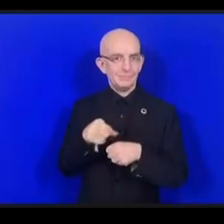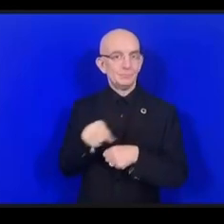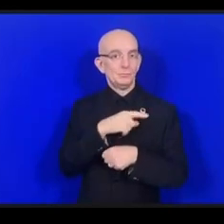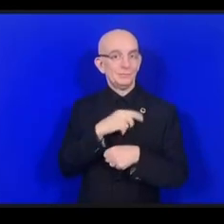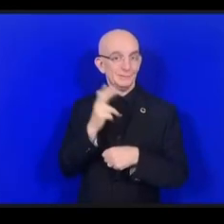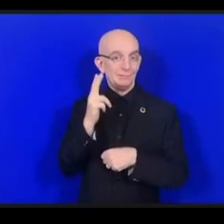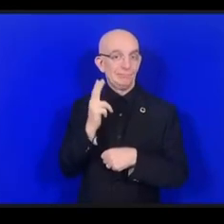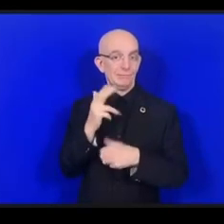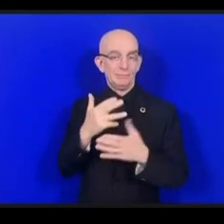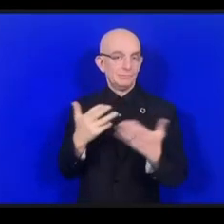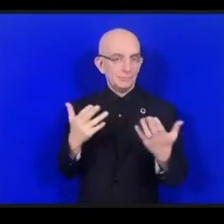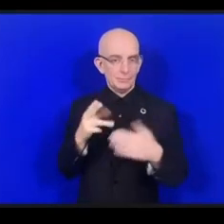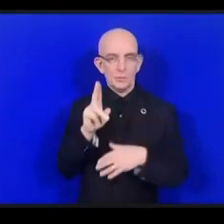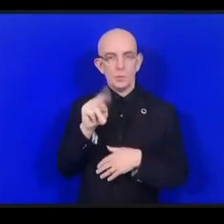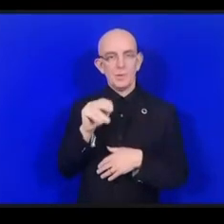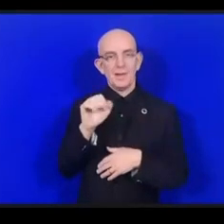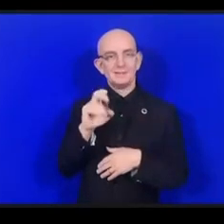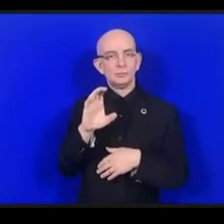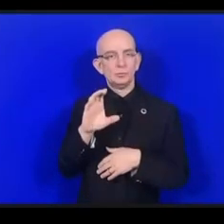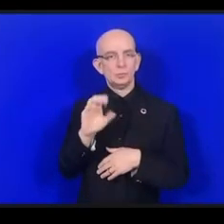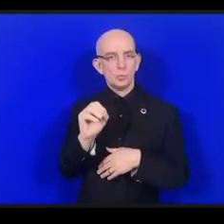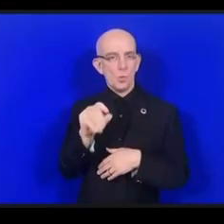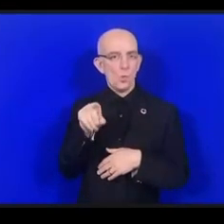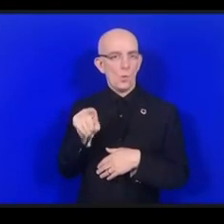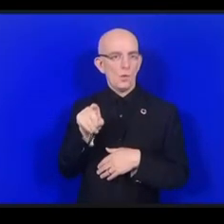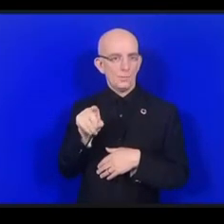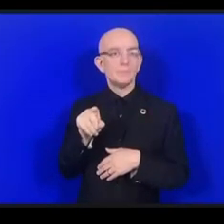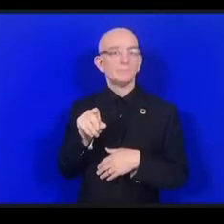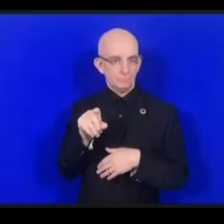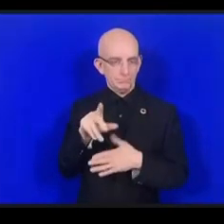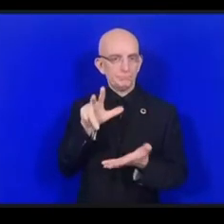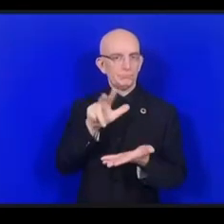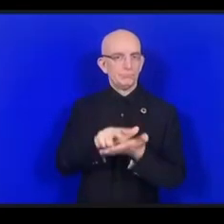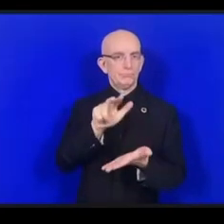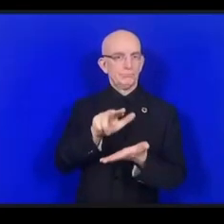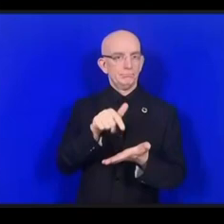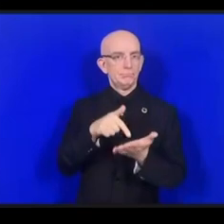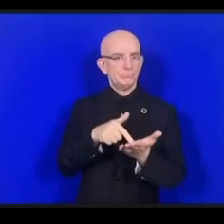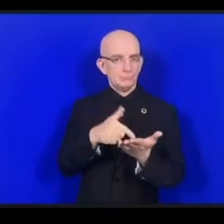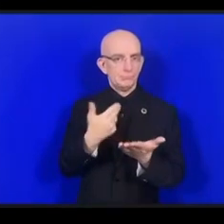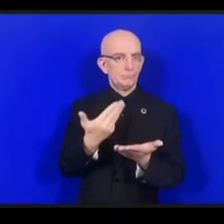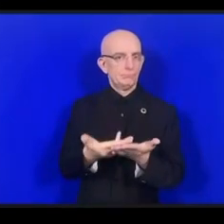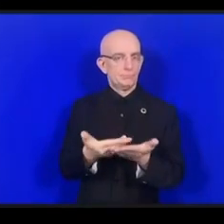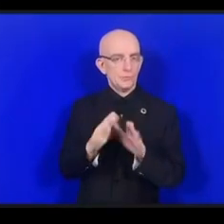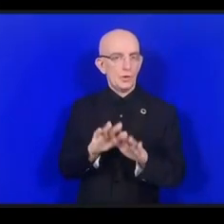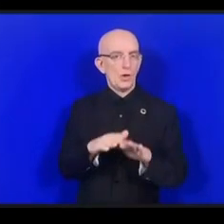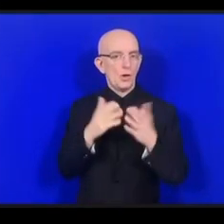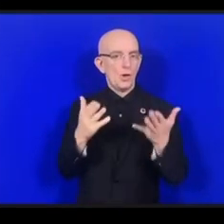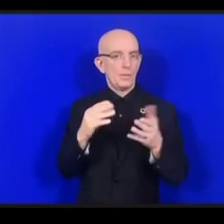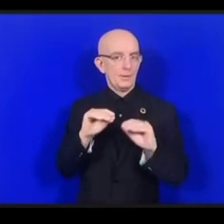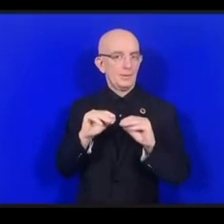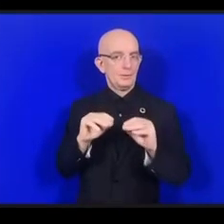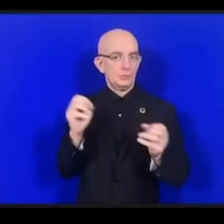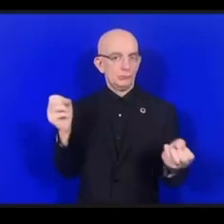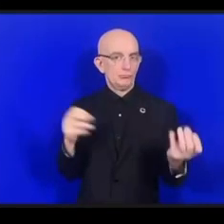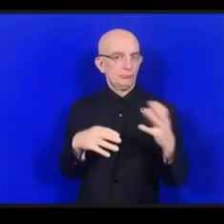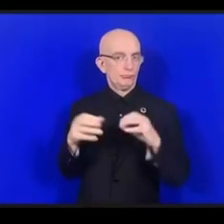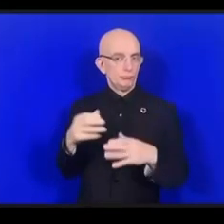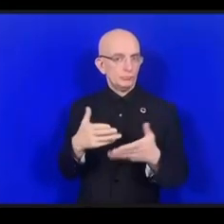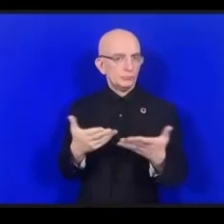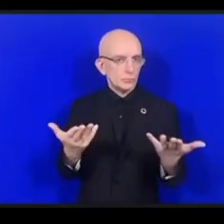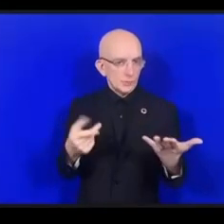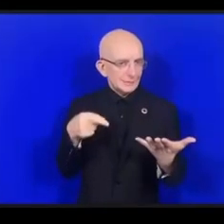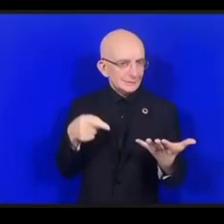de los recursos de Educación abiertos y les hablaré un poco más sobre ello en noviembre de 2019 se creó una